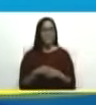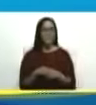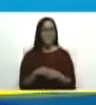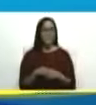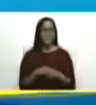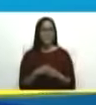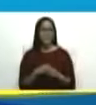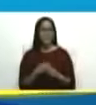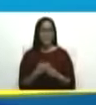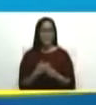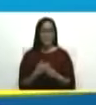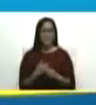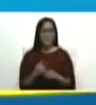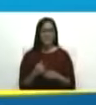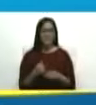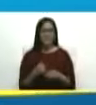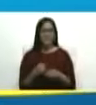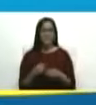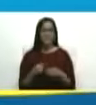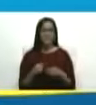No dejen a la gente en azul.